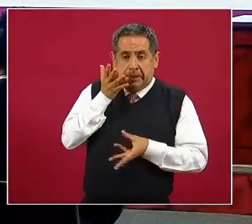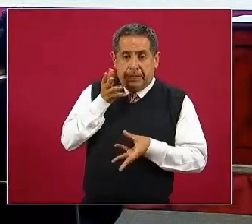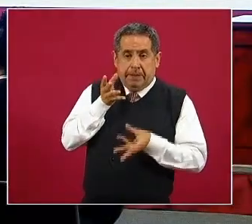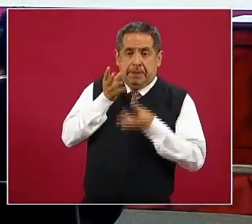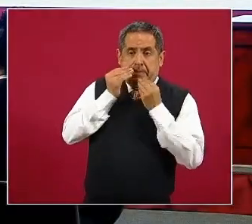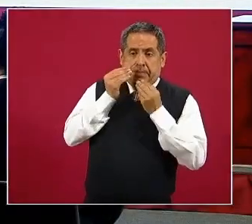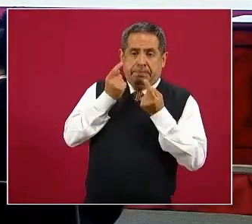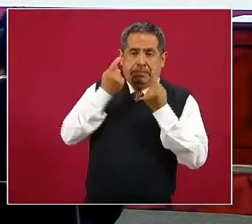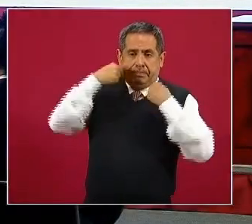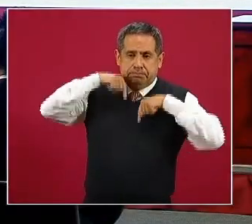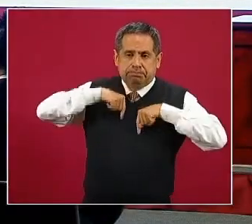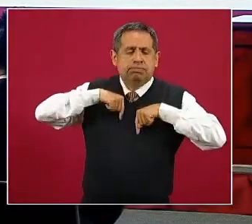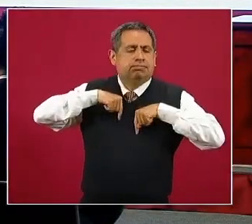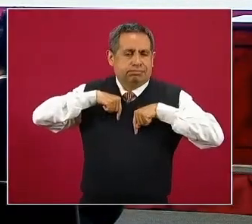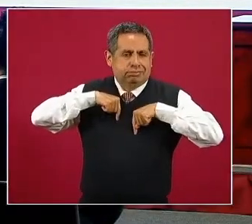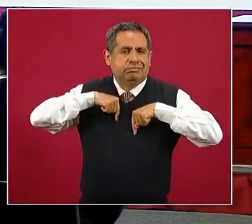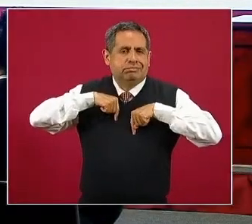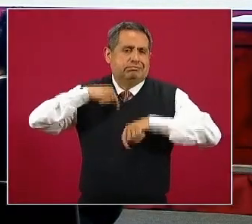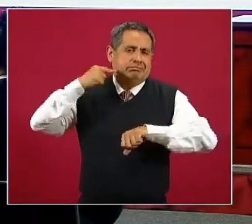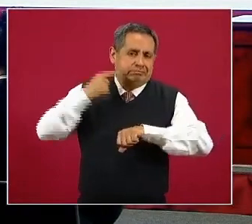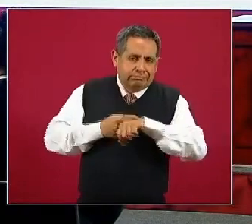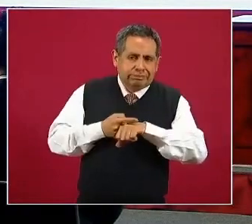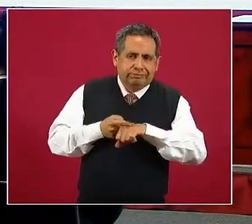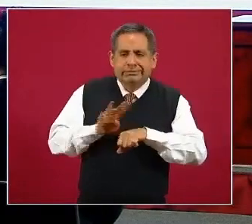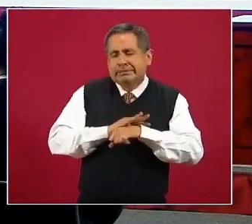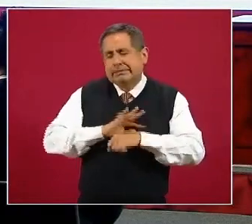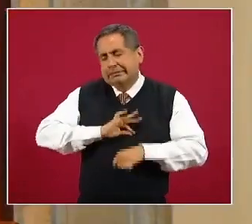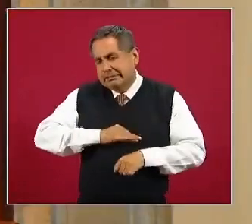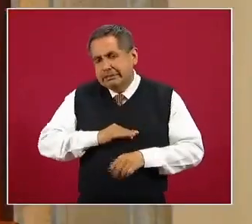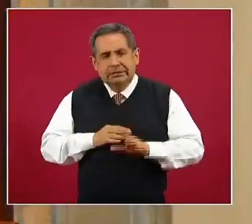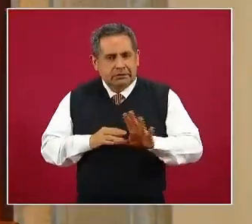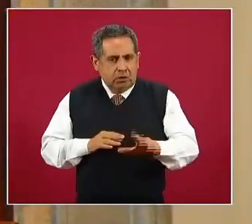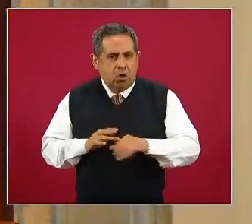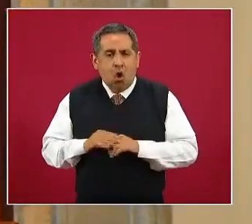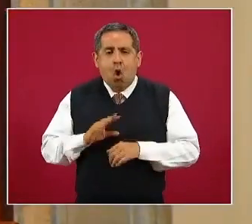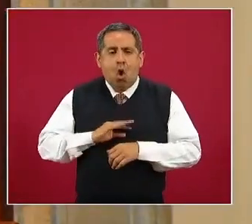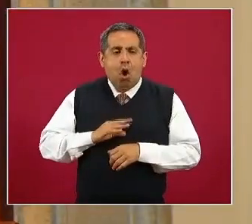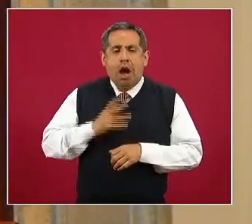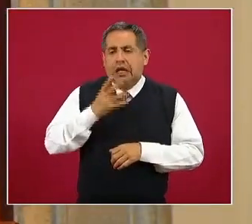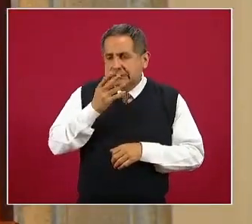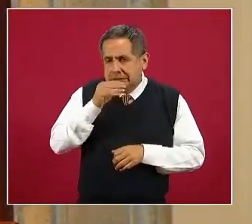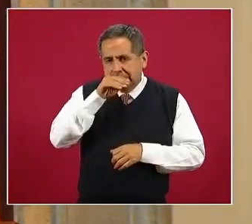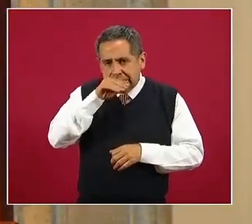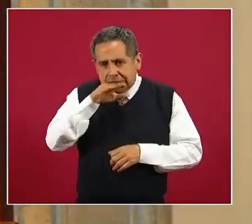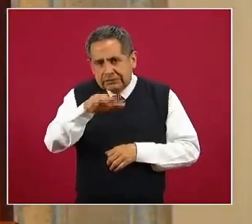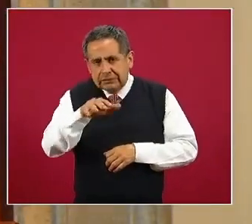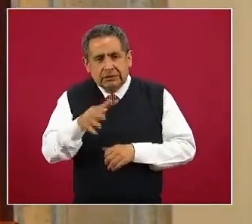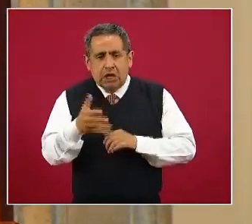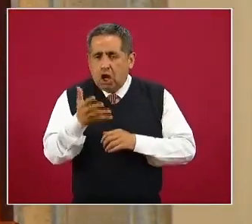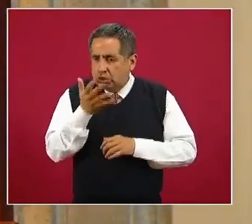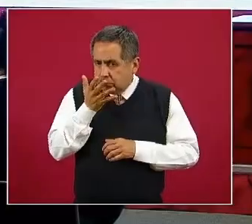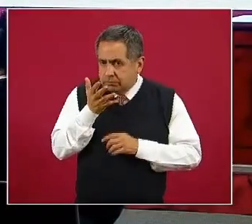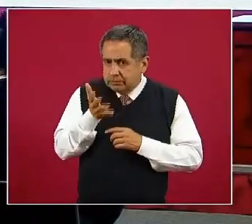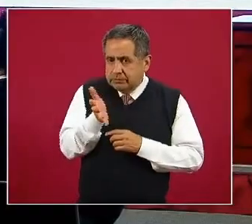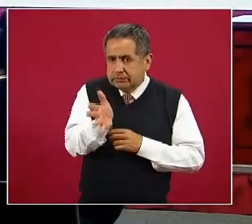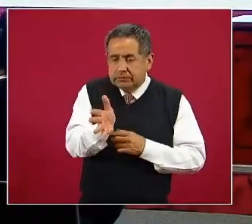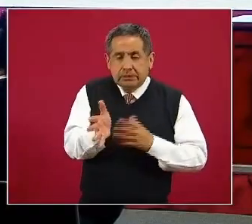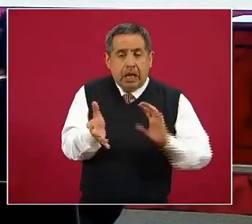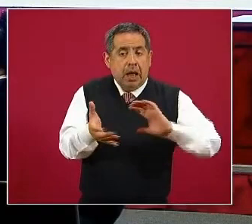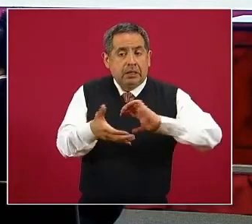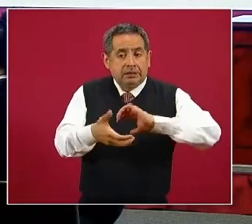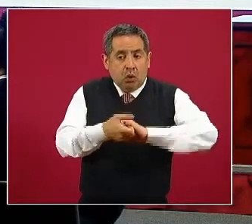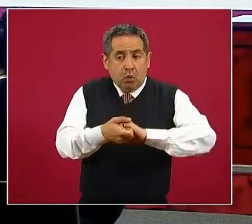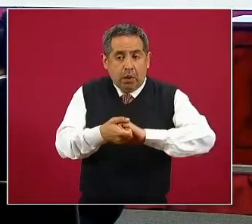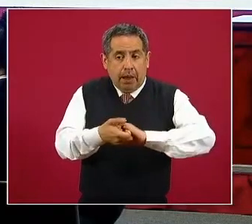nuestros ingresos a las vías respiratorias y por lo tanto contagiarnos o transmitirlo con la mano a otra persona, recordando que la